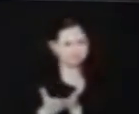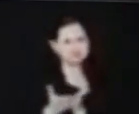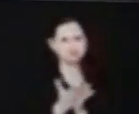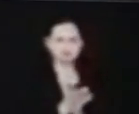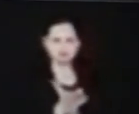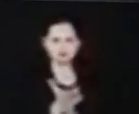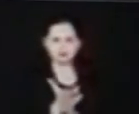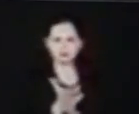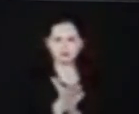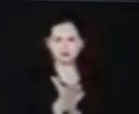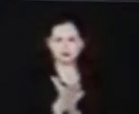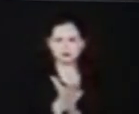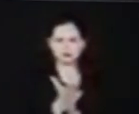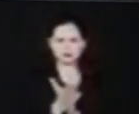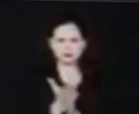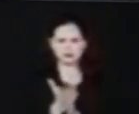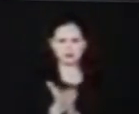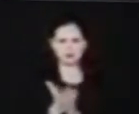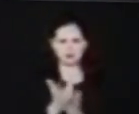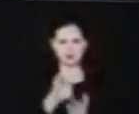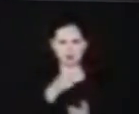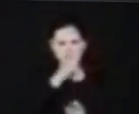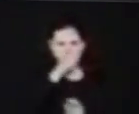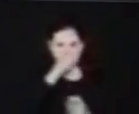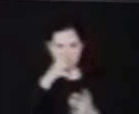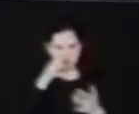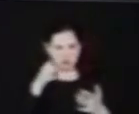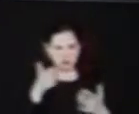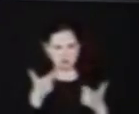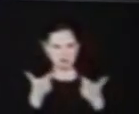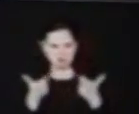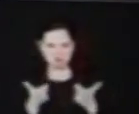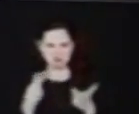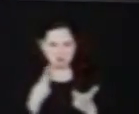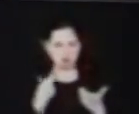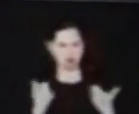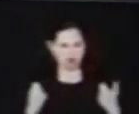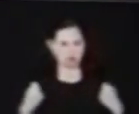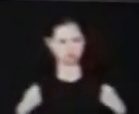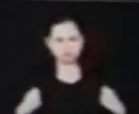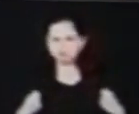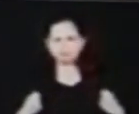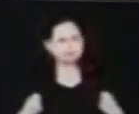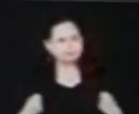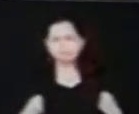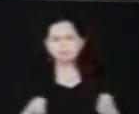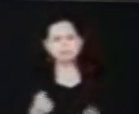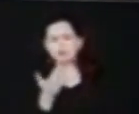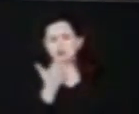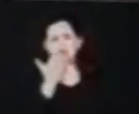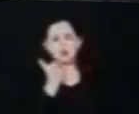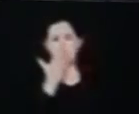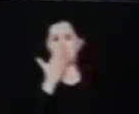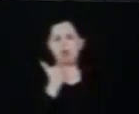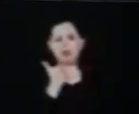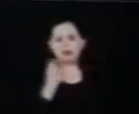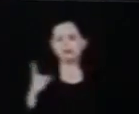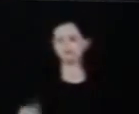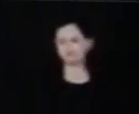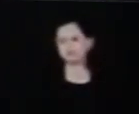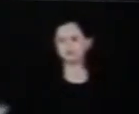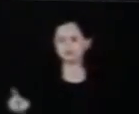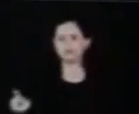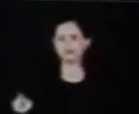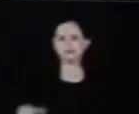y su falta de ambición por el poder económico y político tiene en